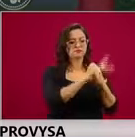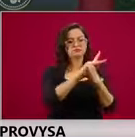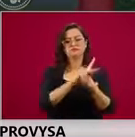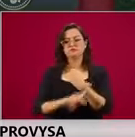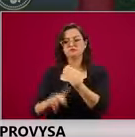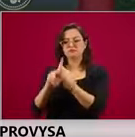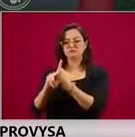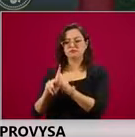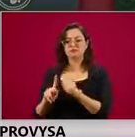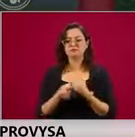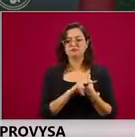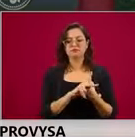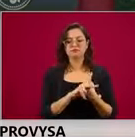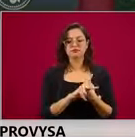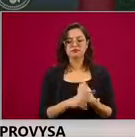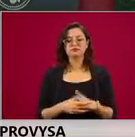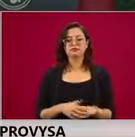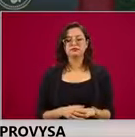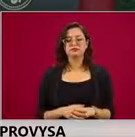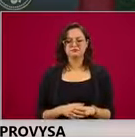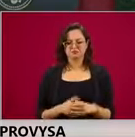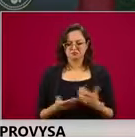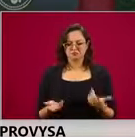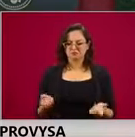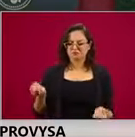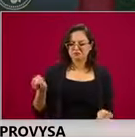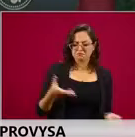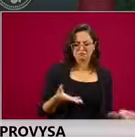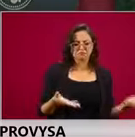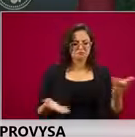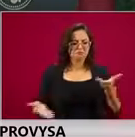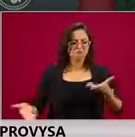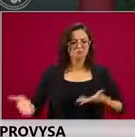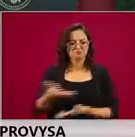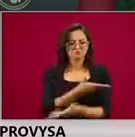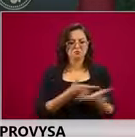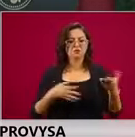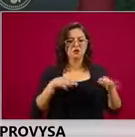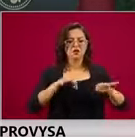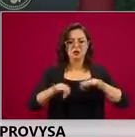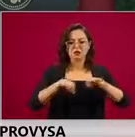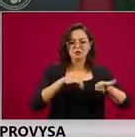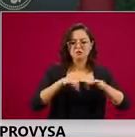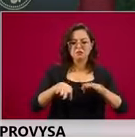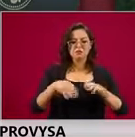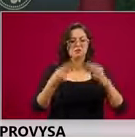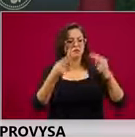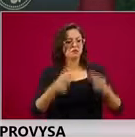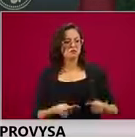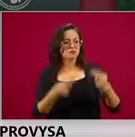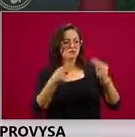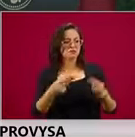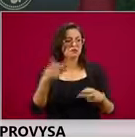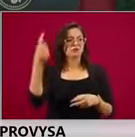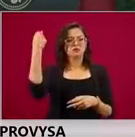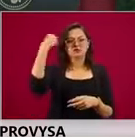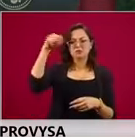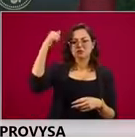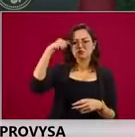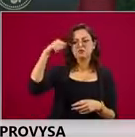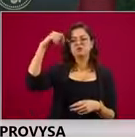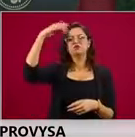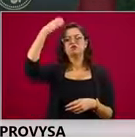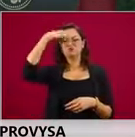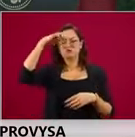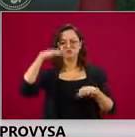México, por Marcelo Ebrard, la Cancillería, y por el lado de Estados Unidos, dicen, pues, el